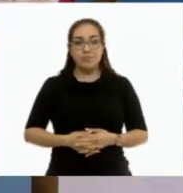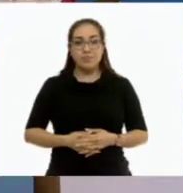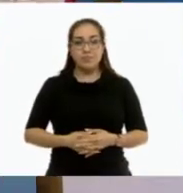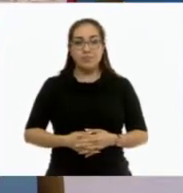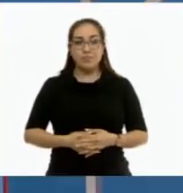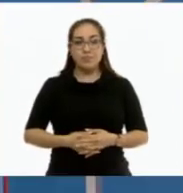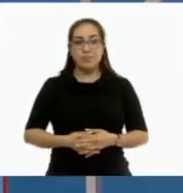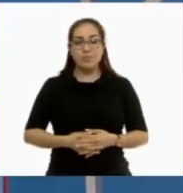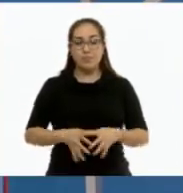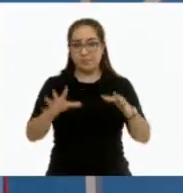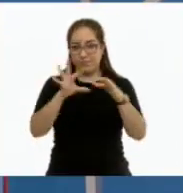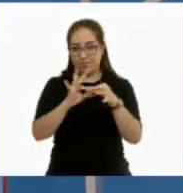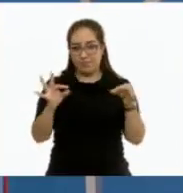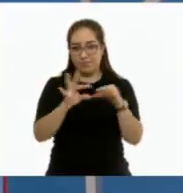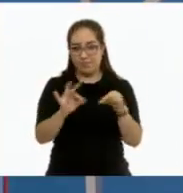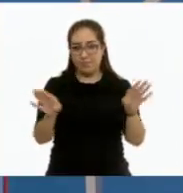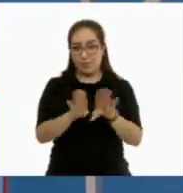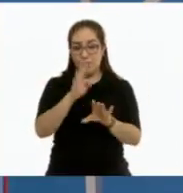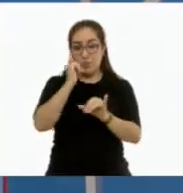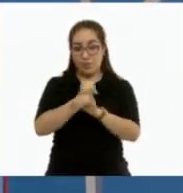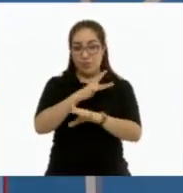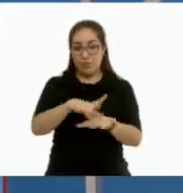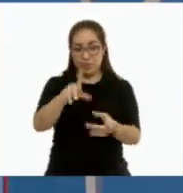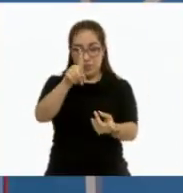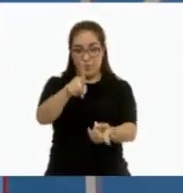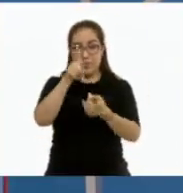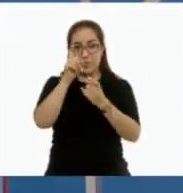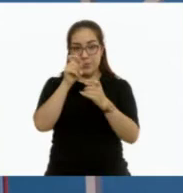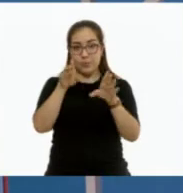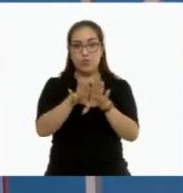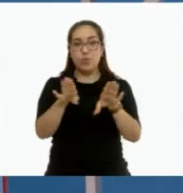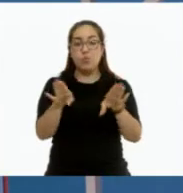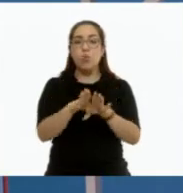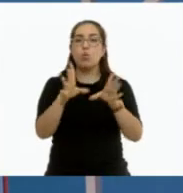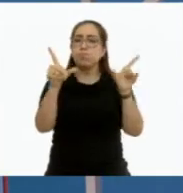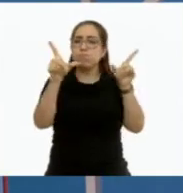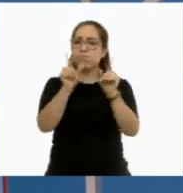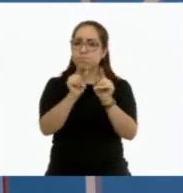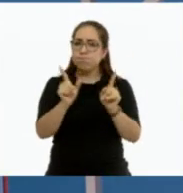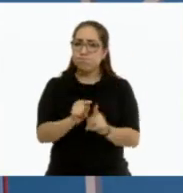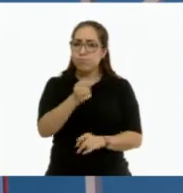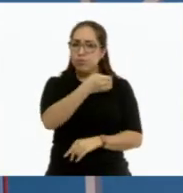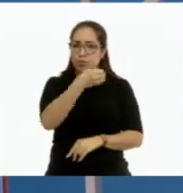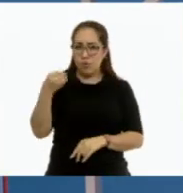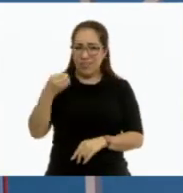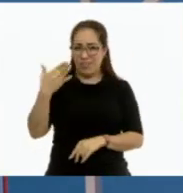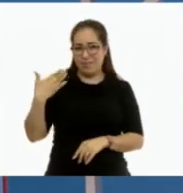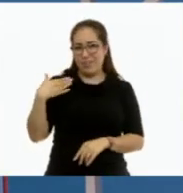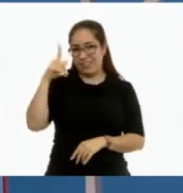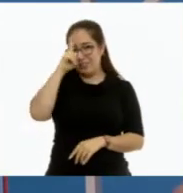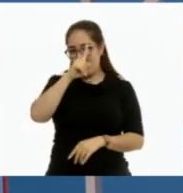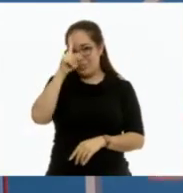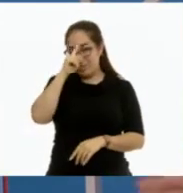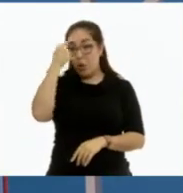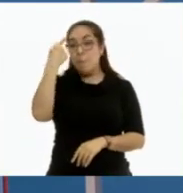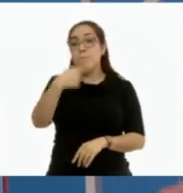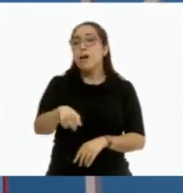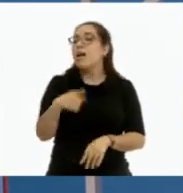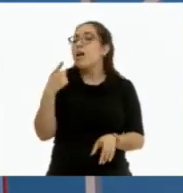explicar estos organizadores de información. Sí. Porque los tips que mencionamos son muy buenos para el momento del